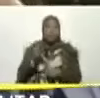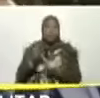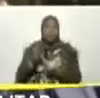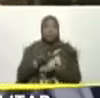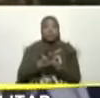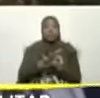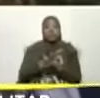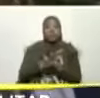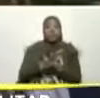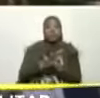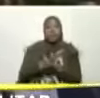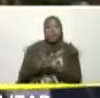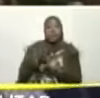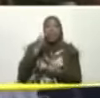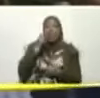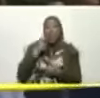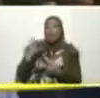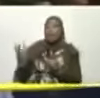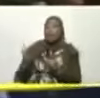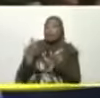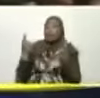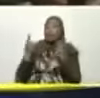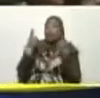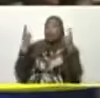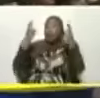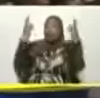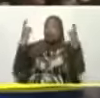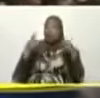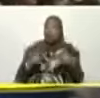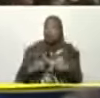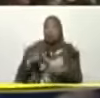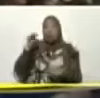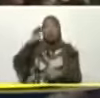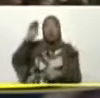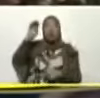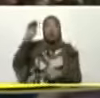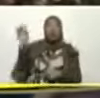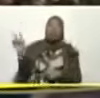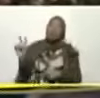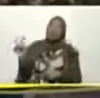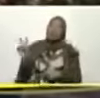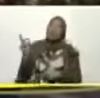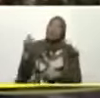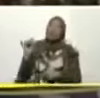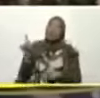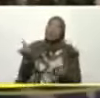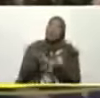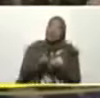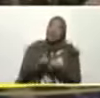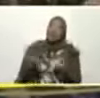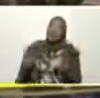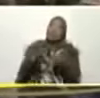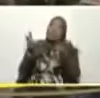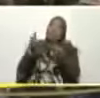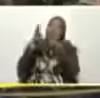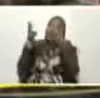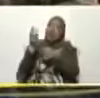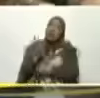estabilidad está en victoria. Y el futuro también está en